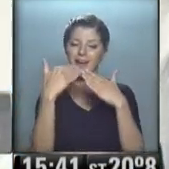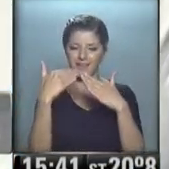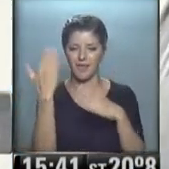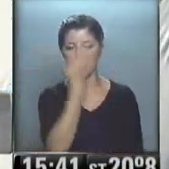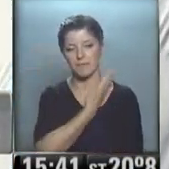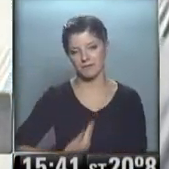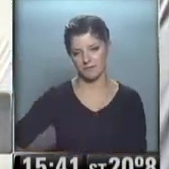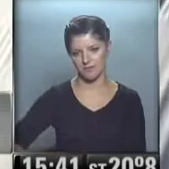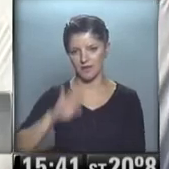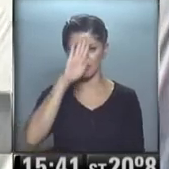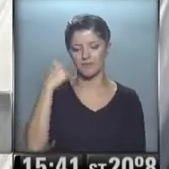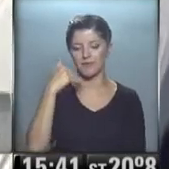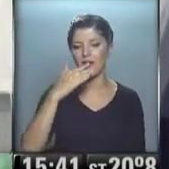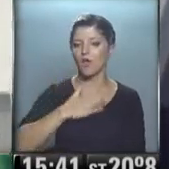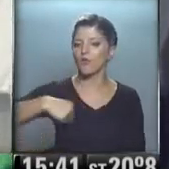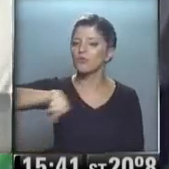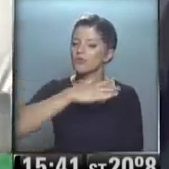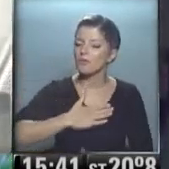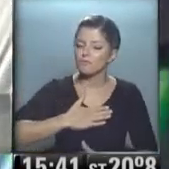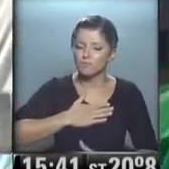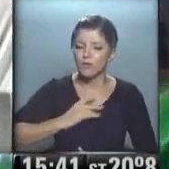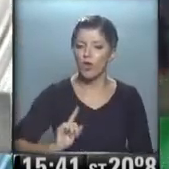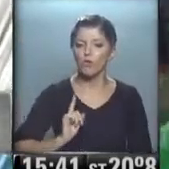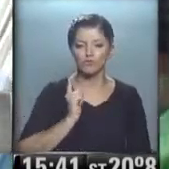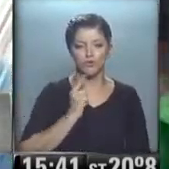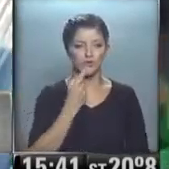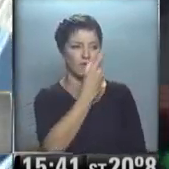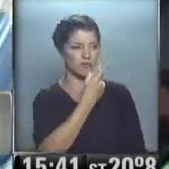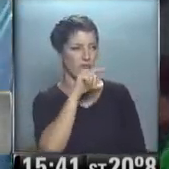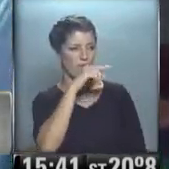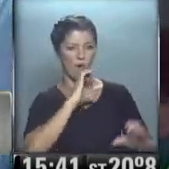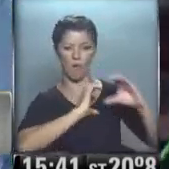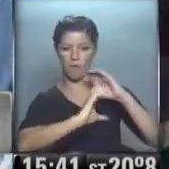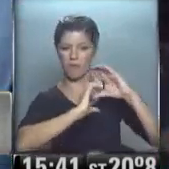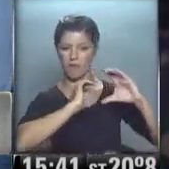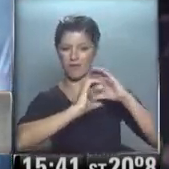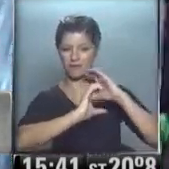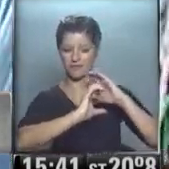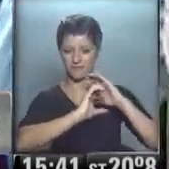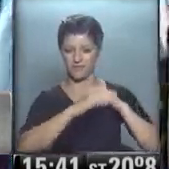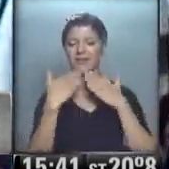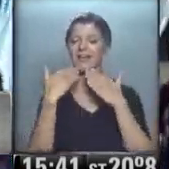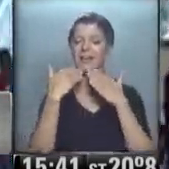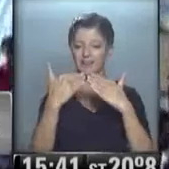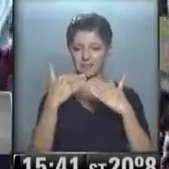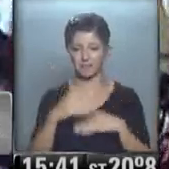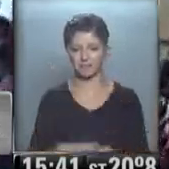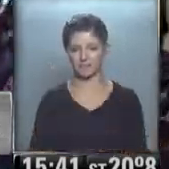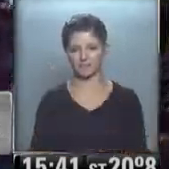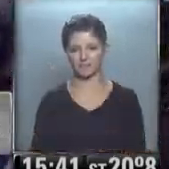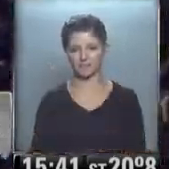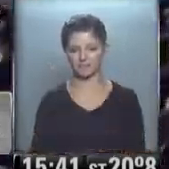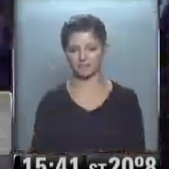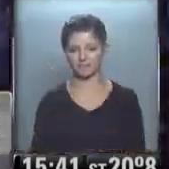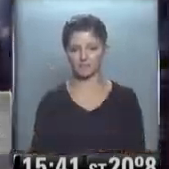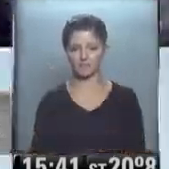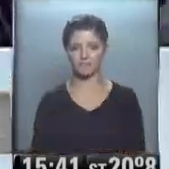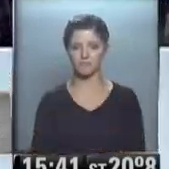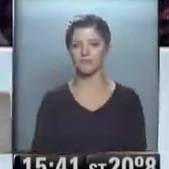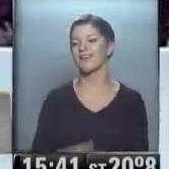señora Presidenta, y es un honor poder estar charlando con usted frente a todos. Gracias. Gracias, señora